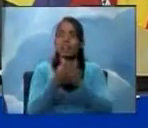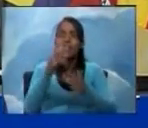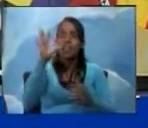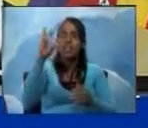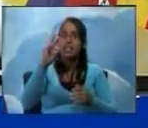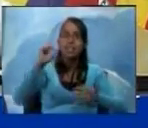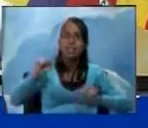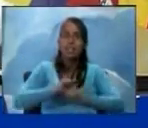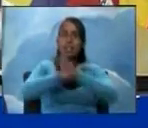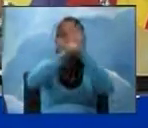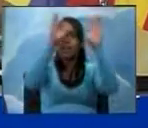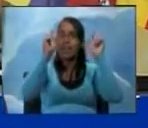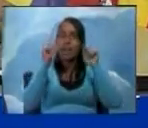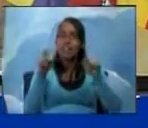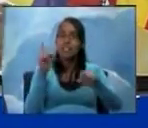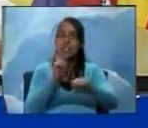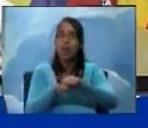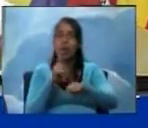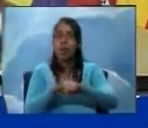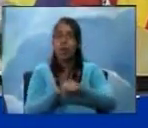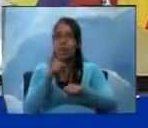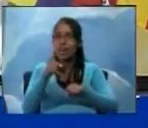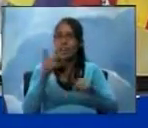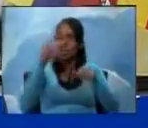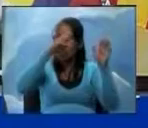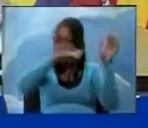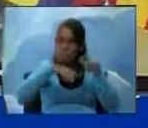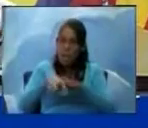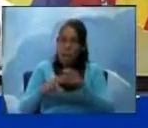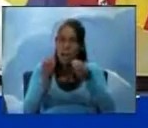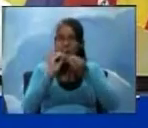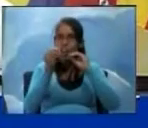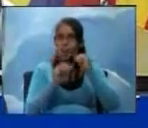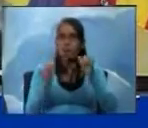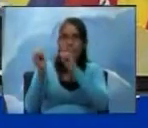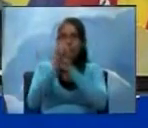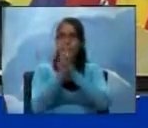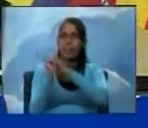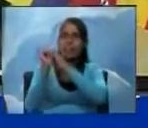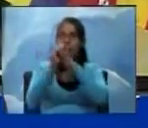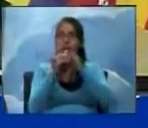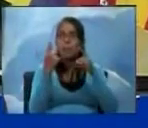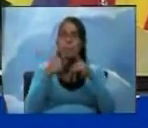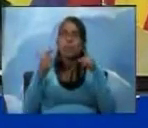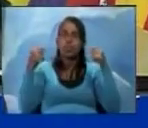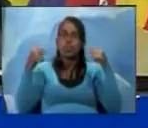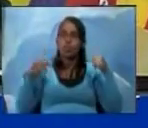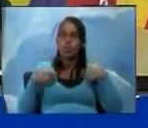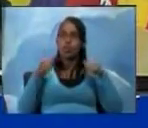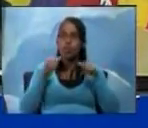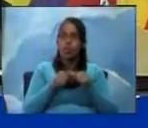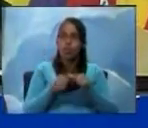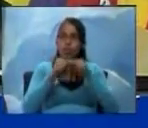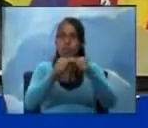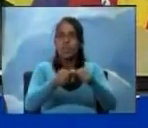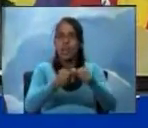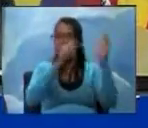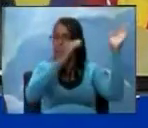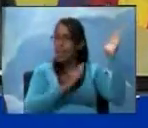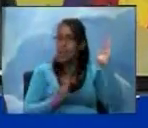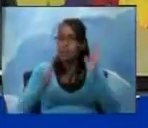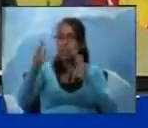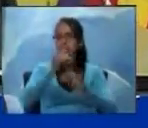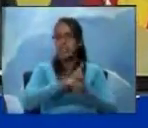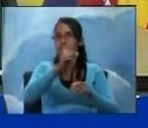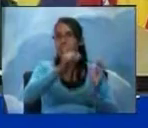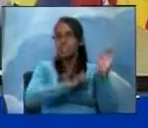de la mañana. A esa hora ellos bajan a acomodar las cámaras, pero yo continúo en la